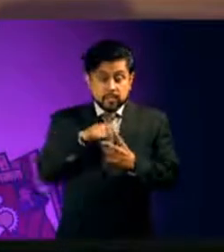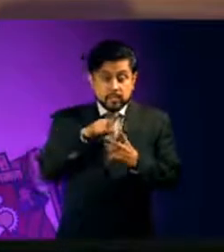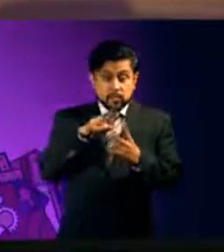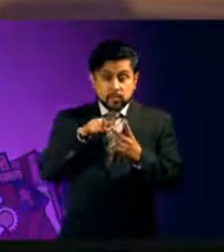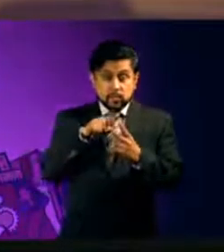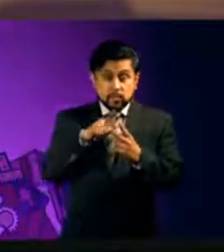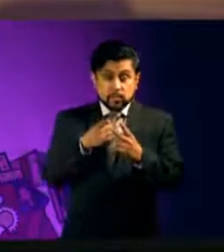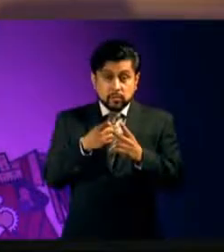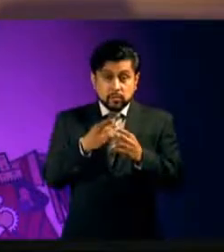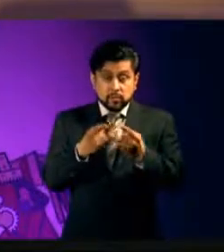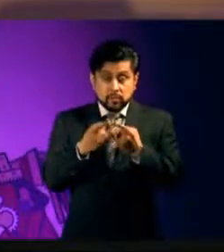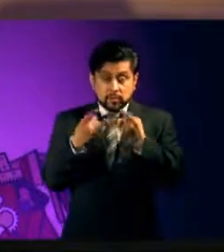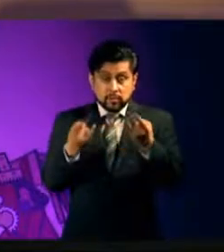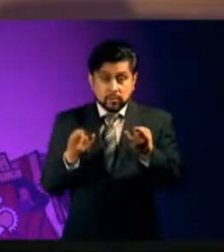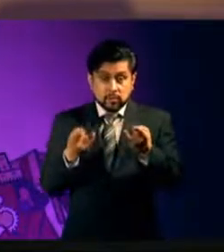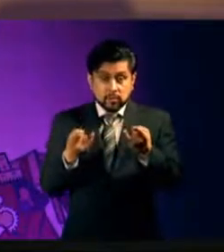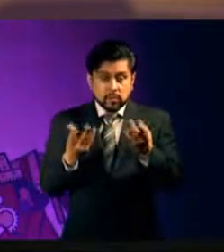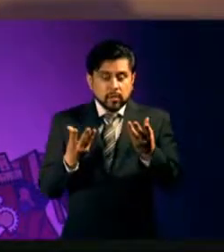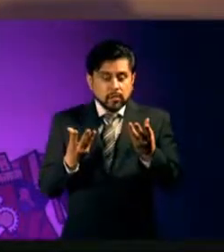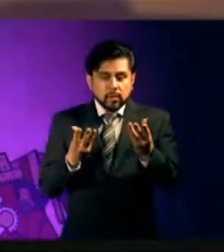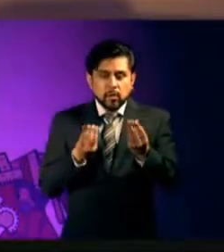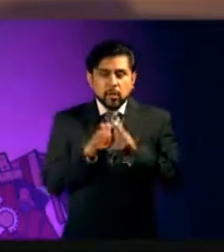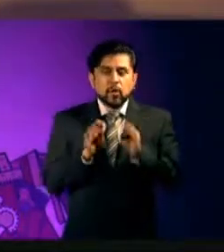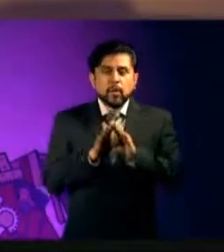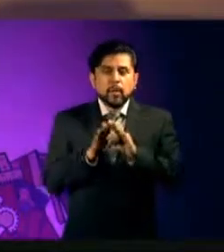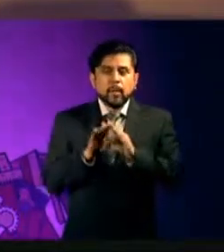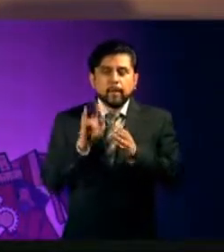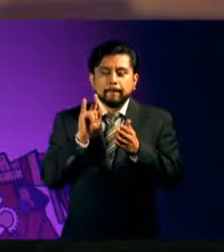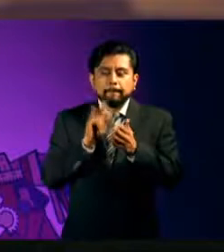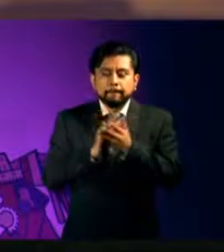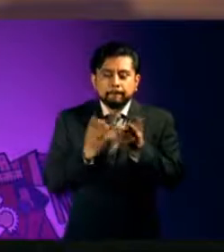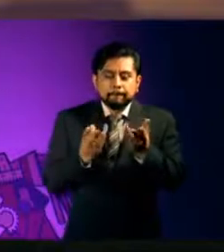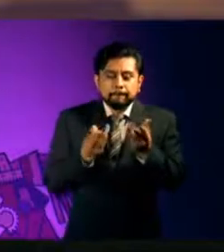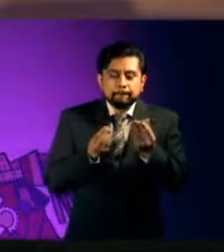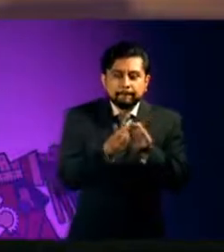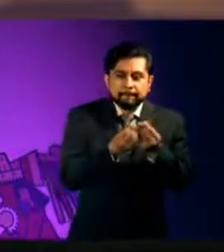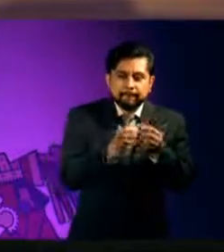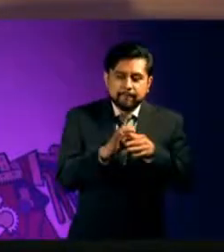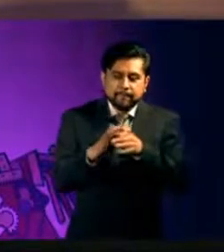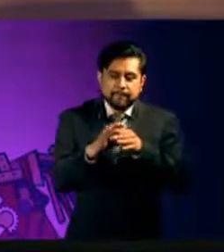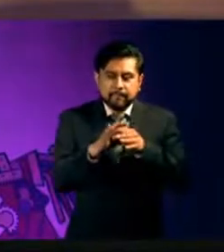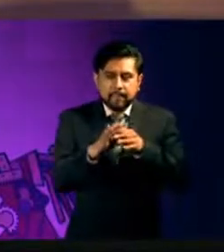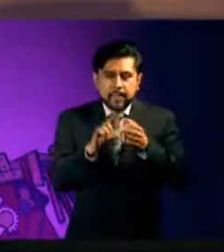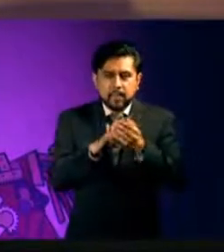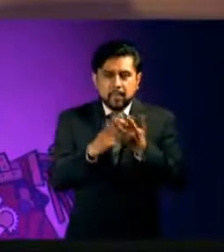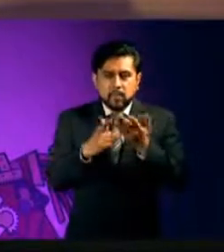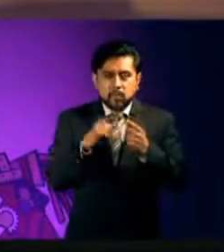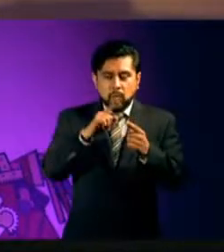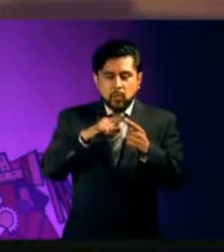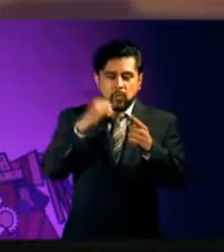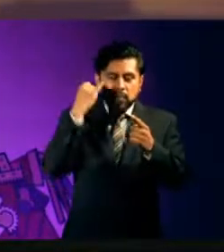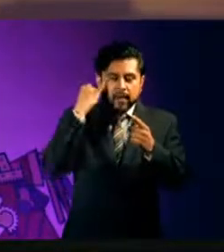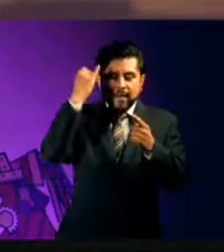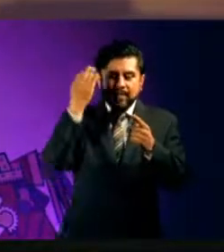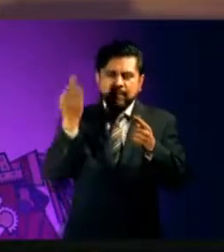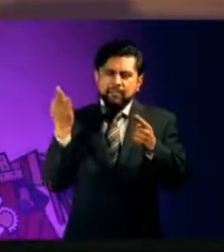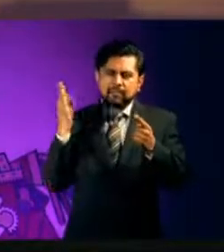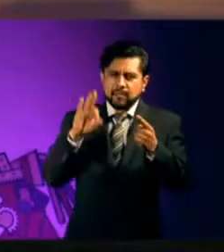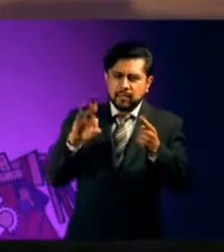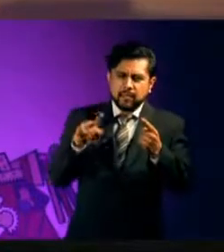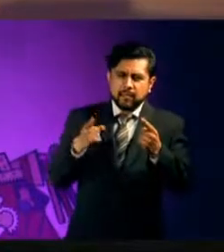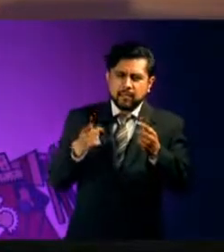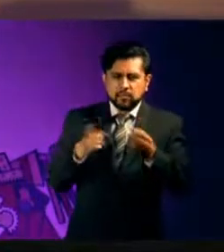juntado sigamos con varios oros uno es la idea de la traición porque para cuando